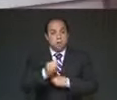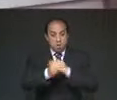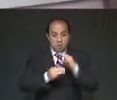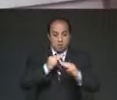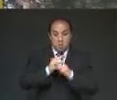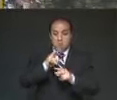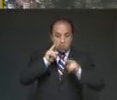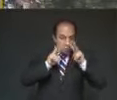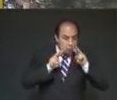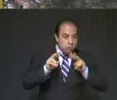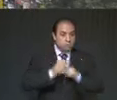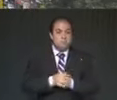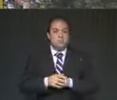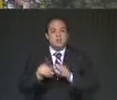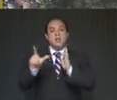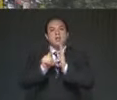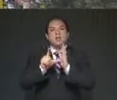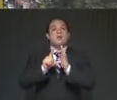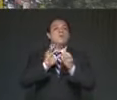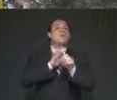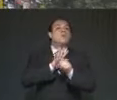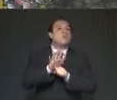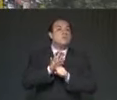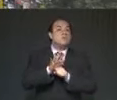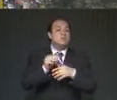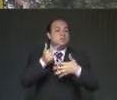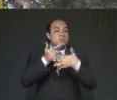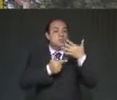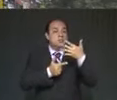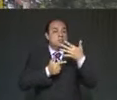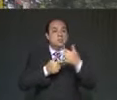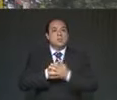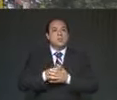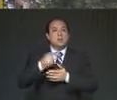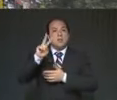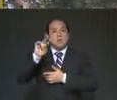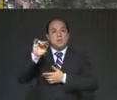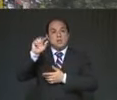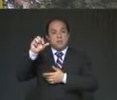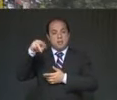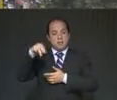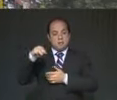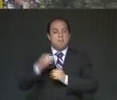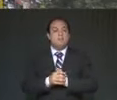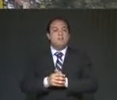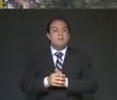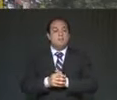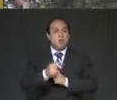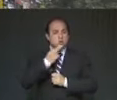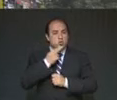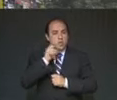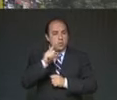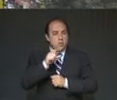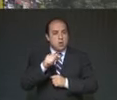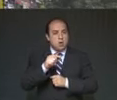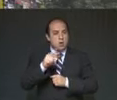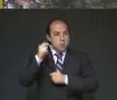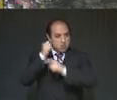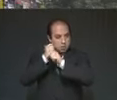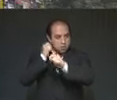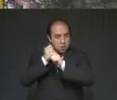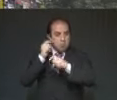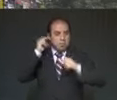mundo, son las de la de Vietnam, es una que, aunque también se usa como transporte